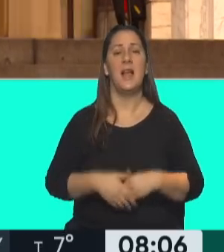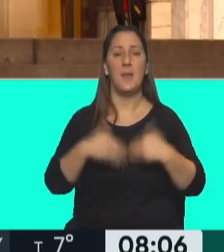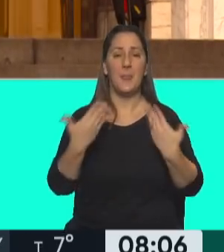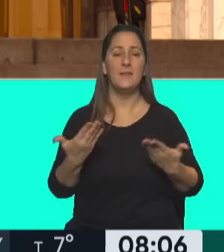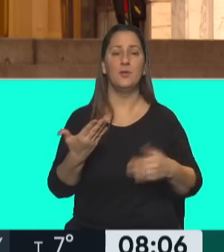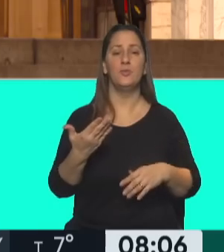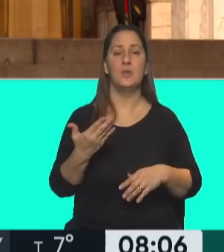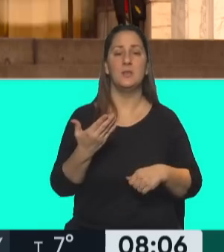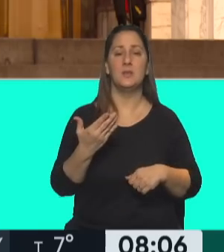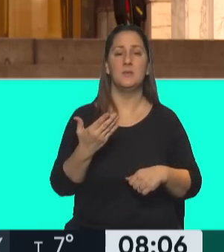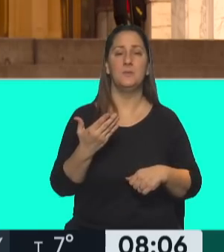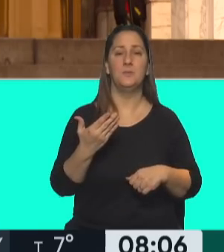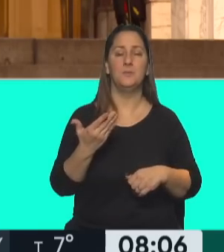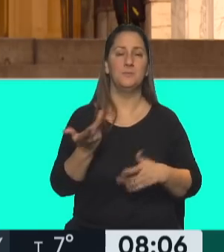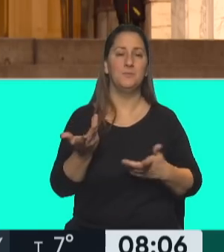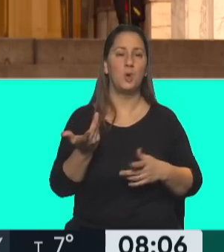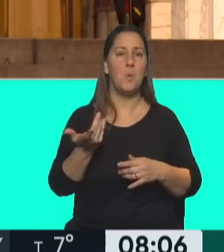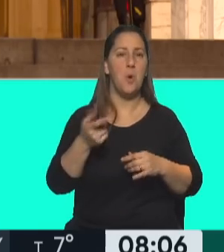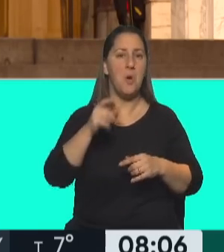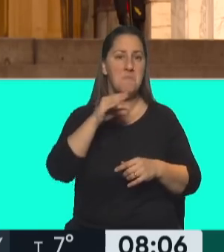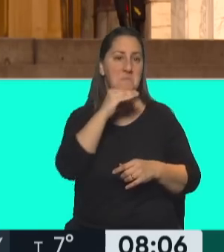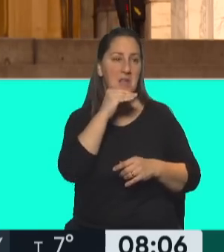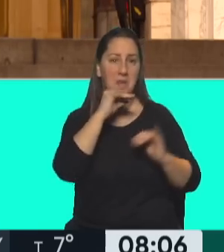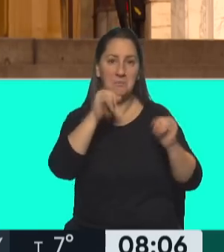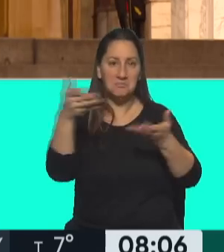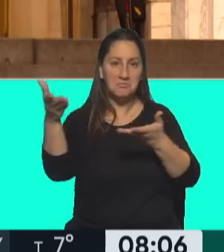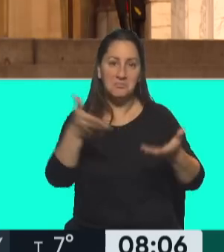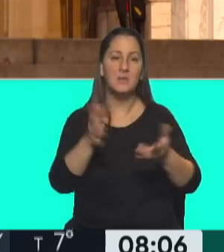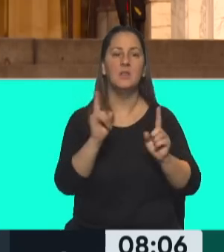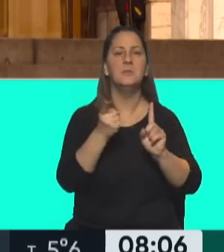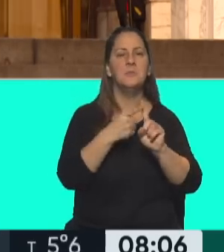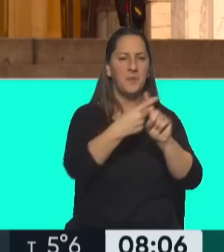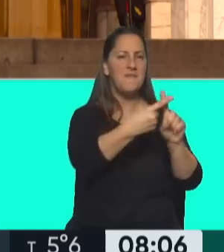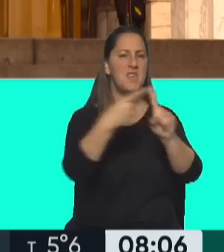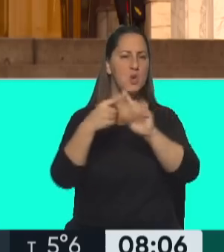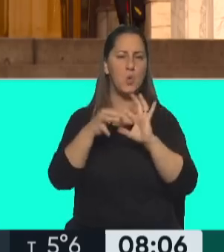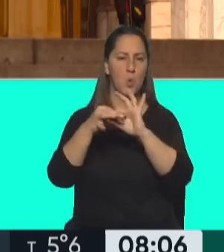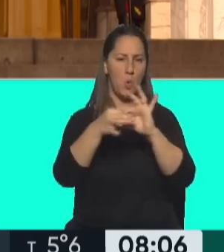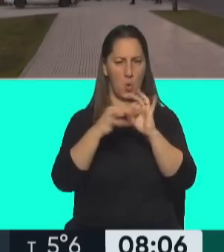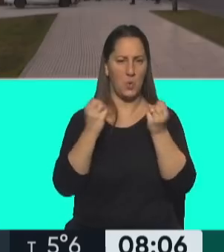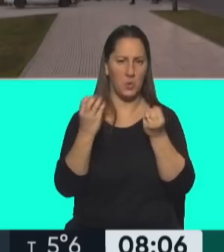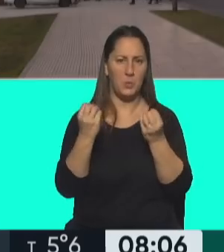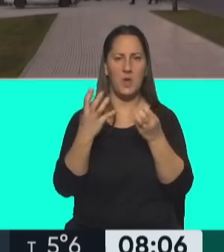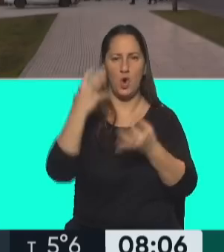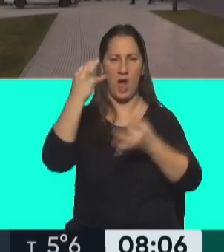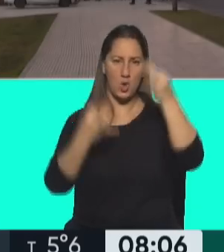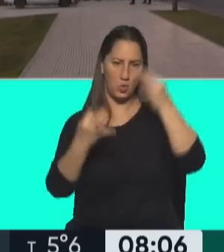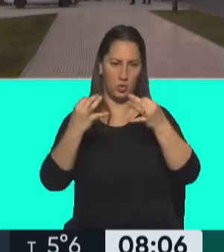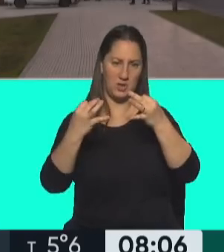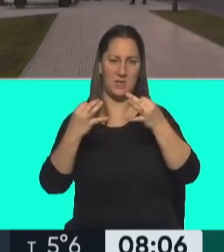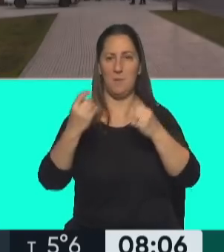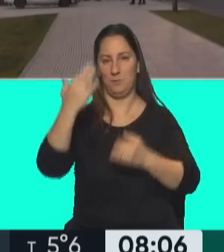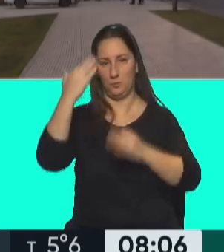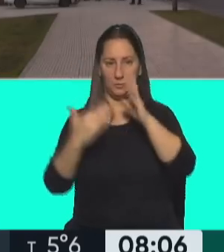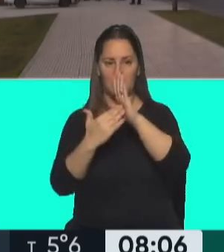muy, no sé si diría aceptado, pero sí con aceitada relación con una parte del Poder Judicial que ha sido